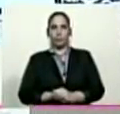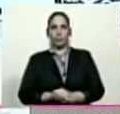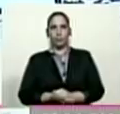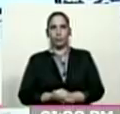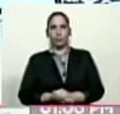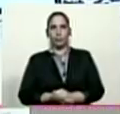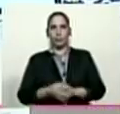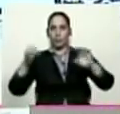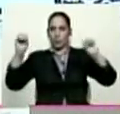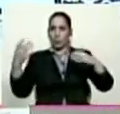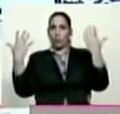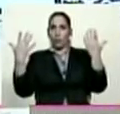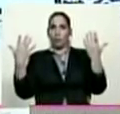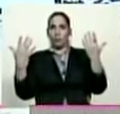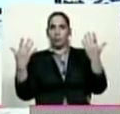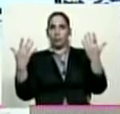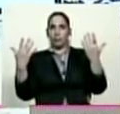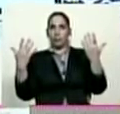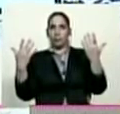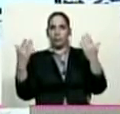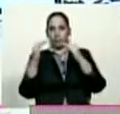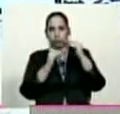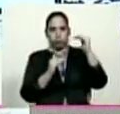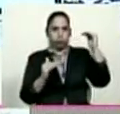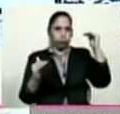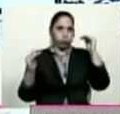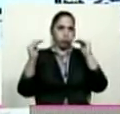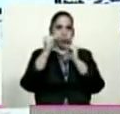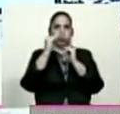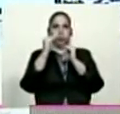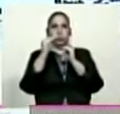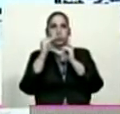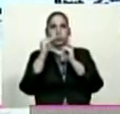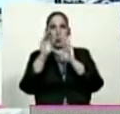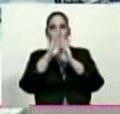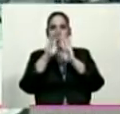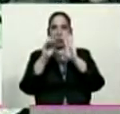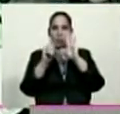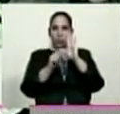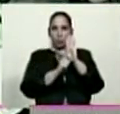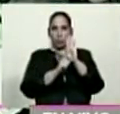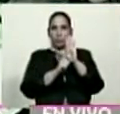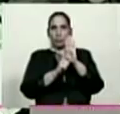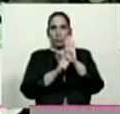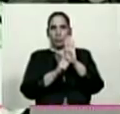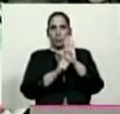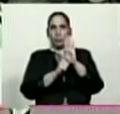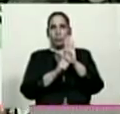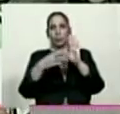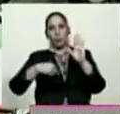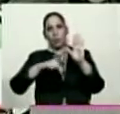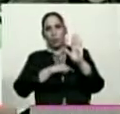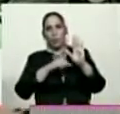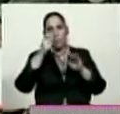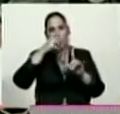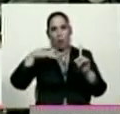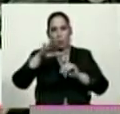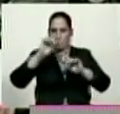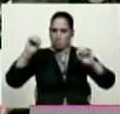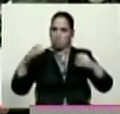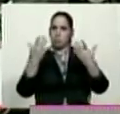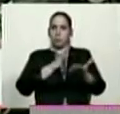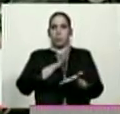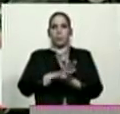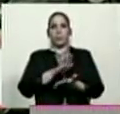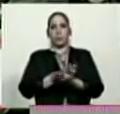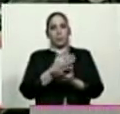Y que triunfe la moral, que triunfe la constitución, que triunfe nuestro pueblo. Así